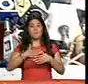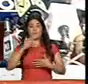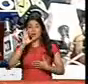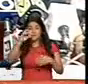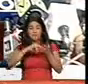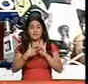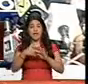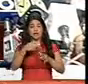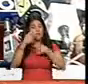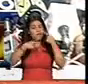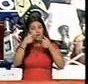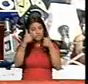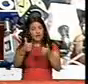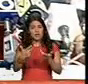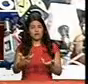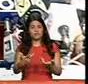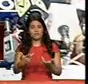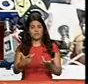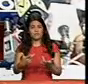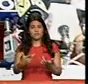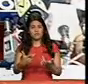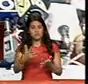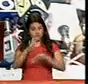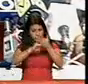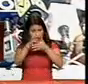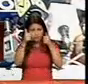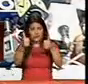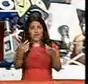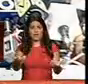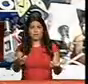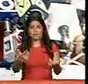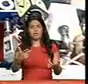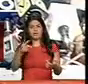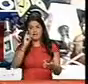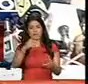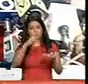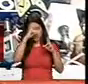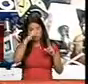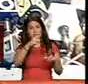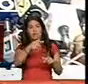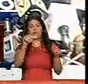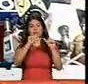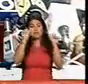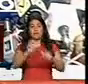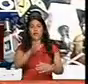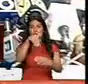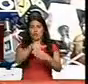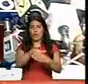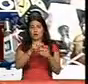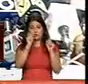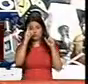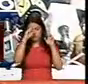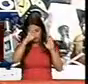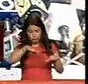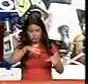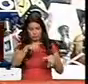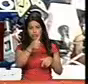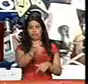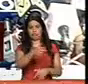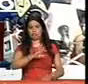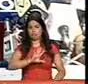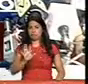bonito es y reconocer bueno tenemos un poder electoral y un sistema electoral realmente admirable